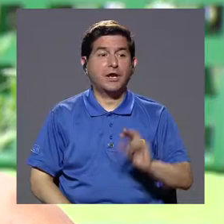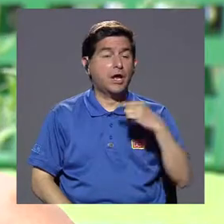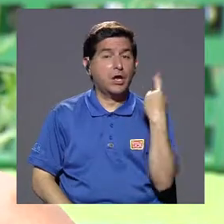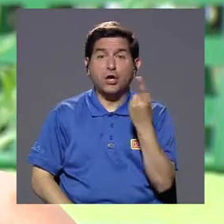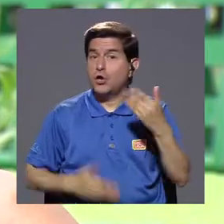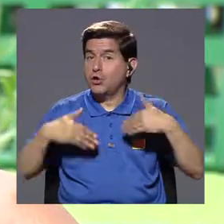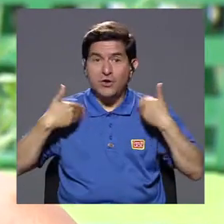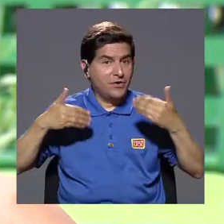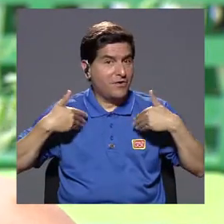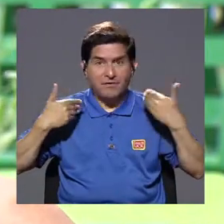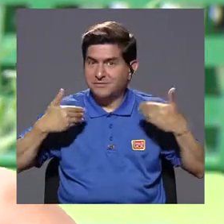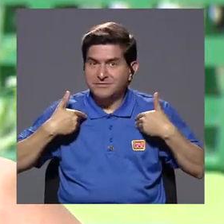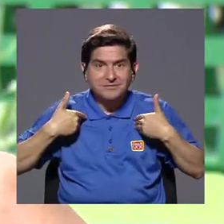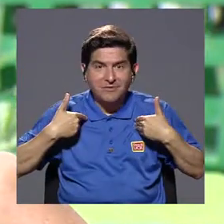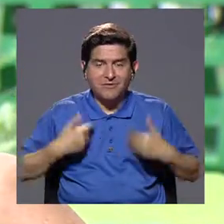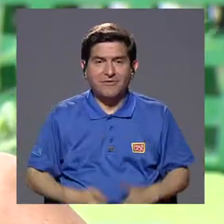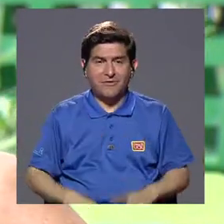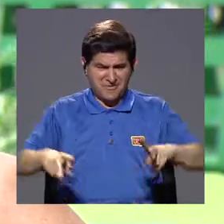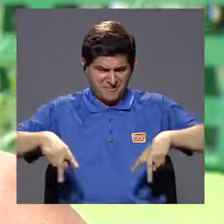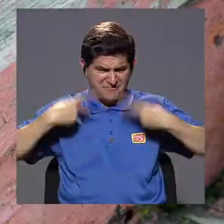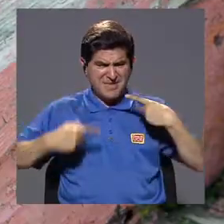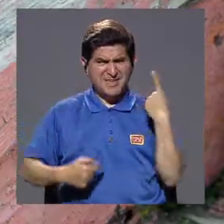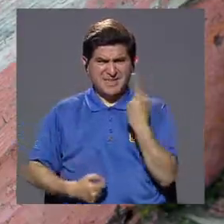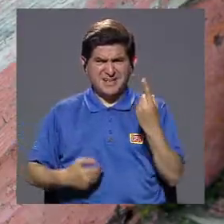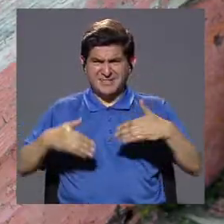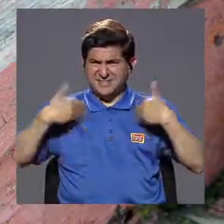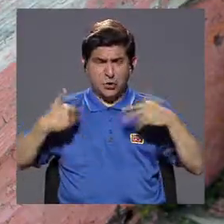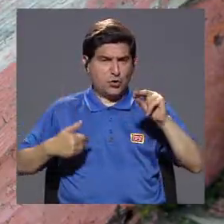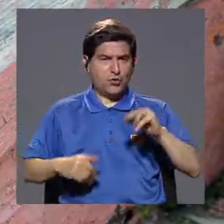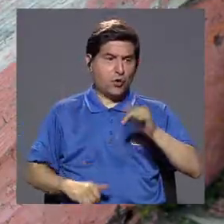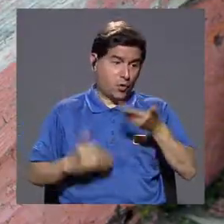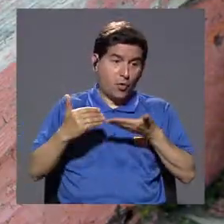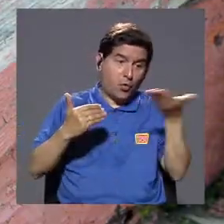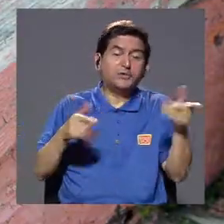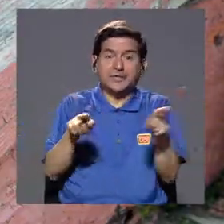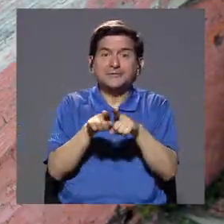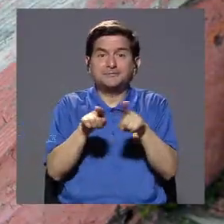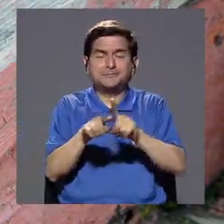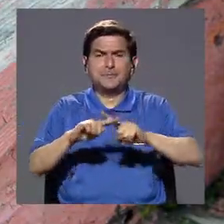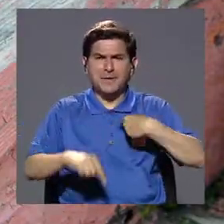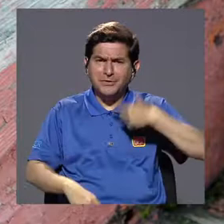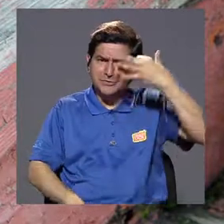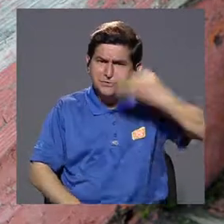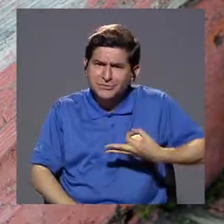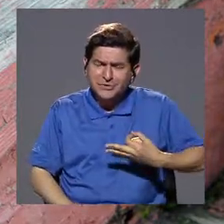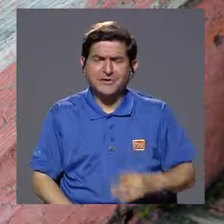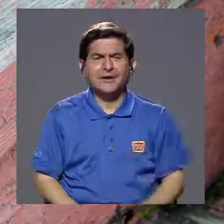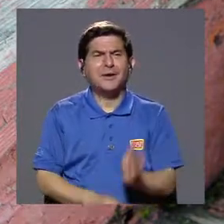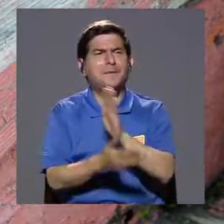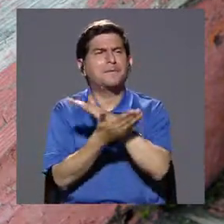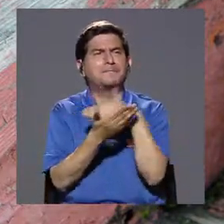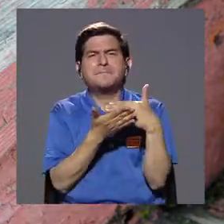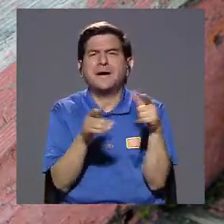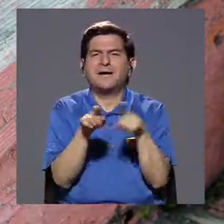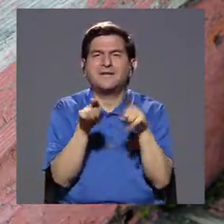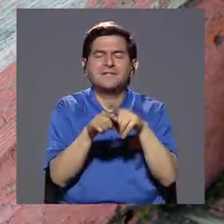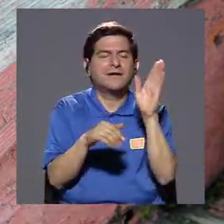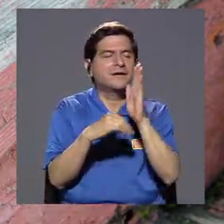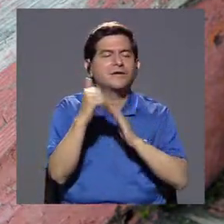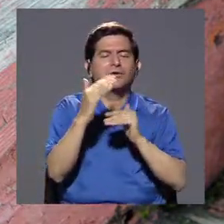es solo felicidad hay muchas otras cosas pero creo que parte es también una construcción cómo podemos construir